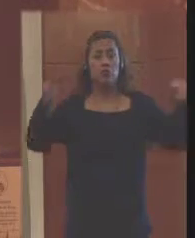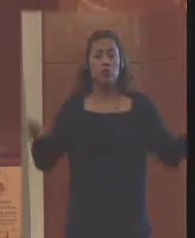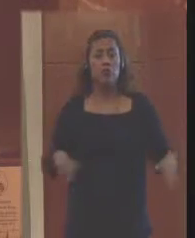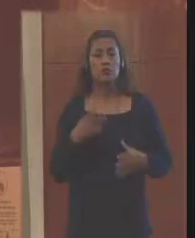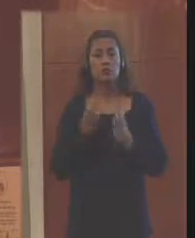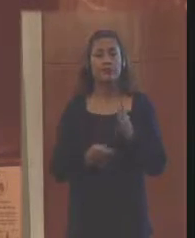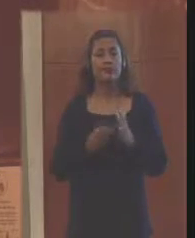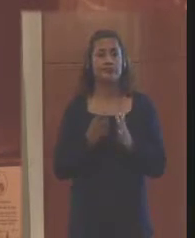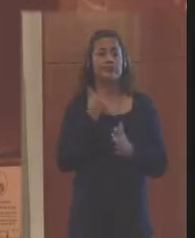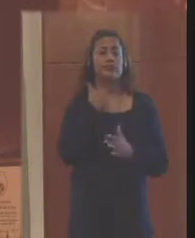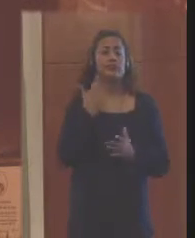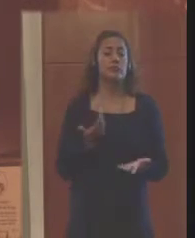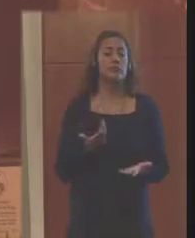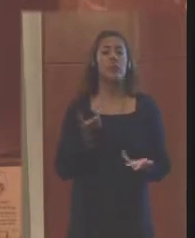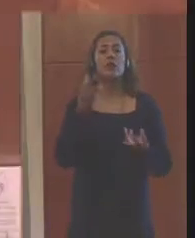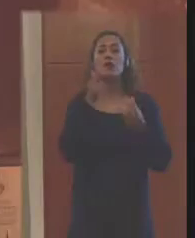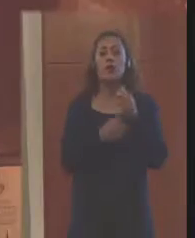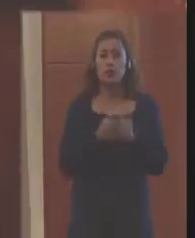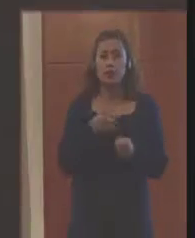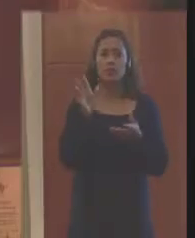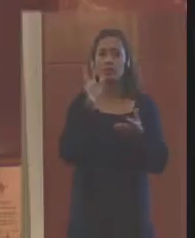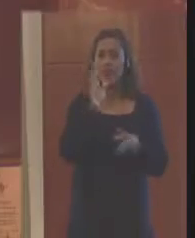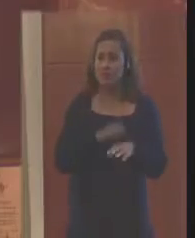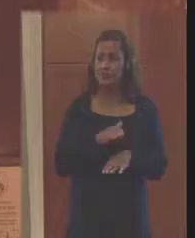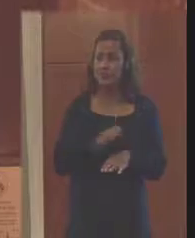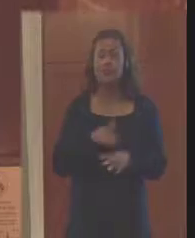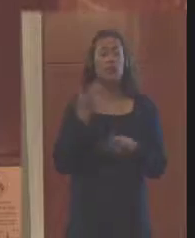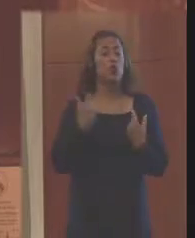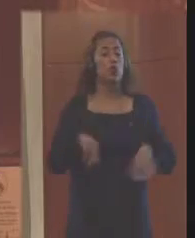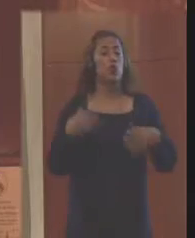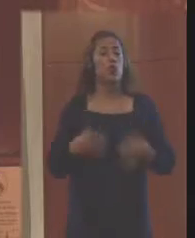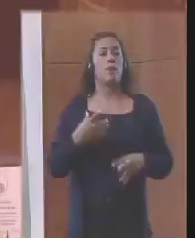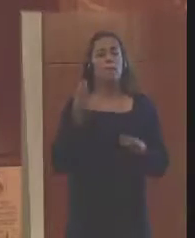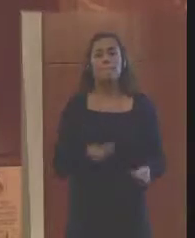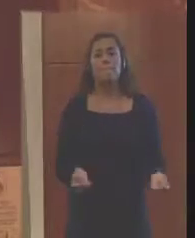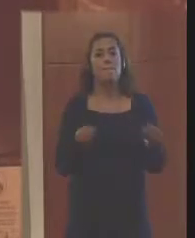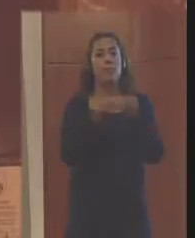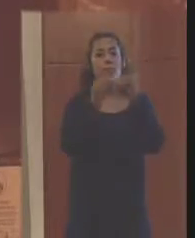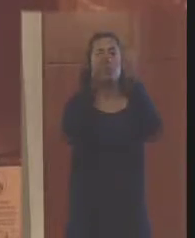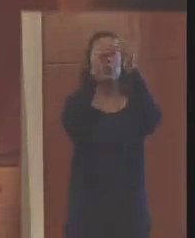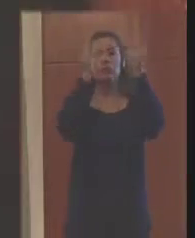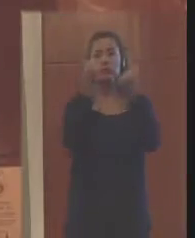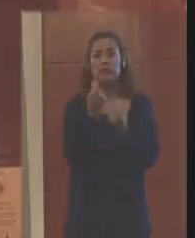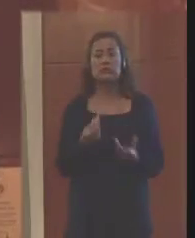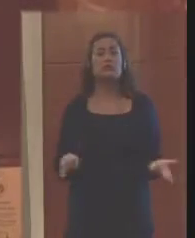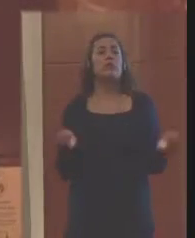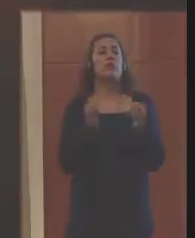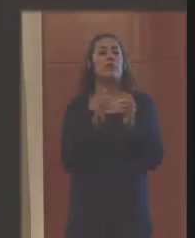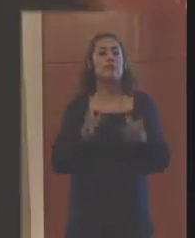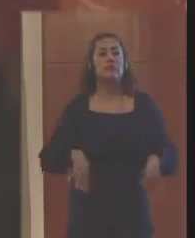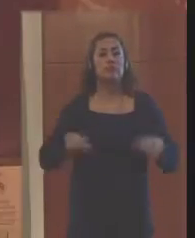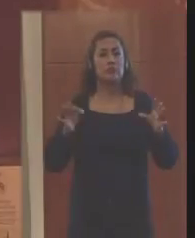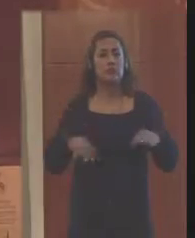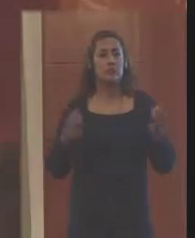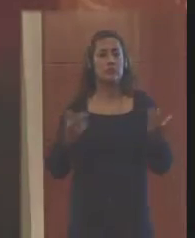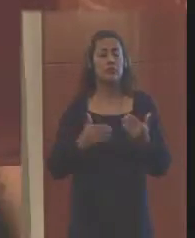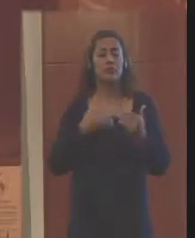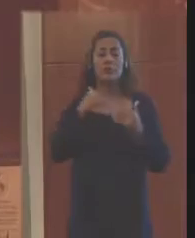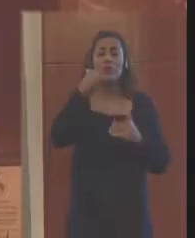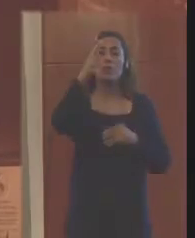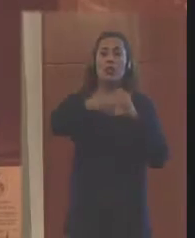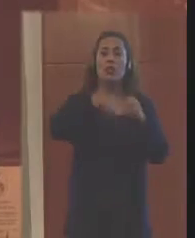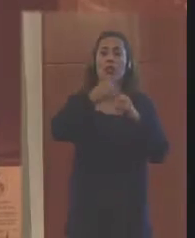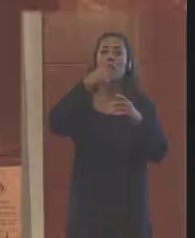y las catástrofes seguramente generan un costo macroeconómico permanente. El lento crecimiento de cada